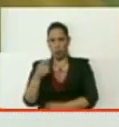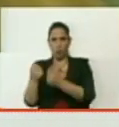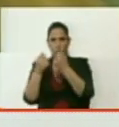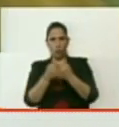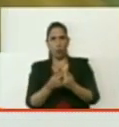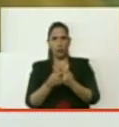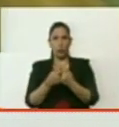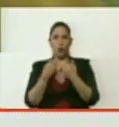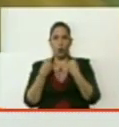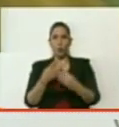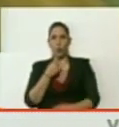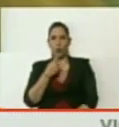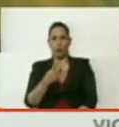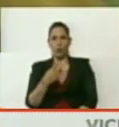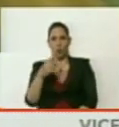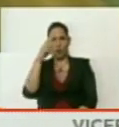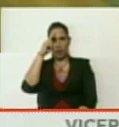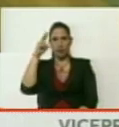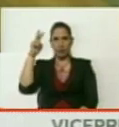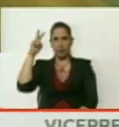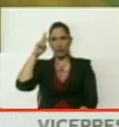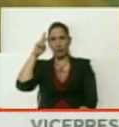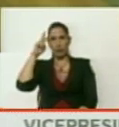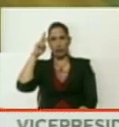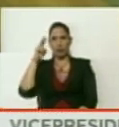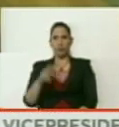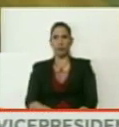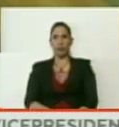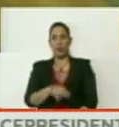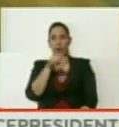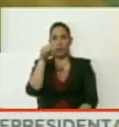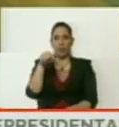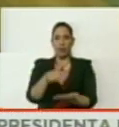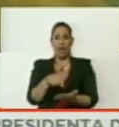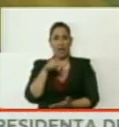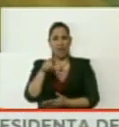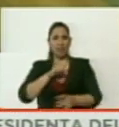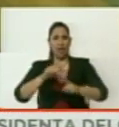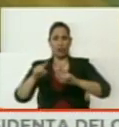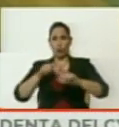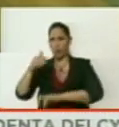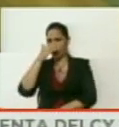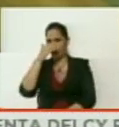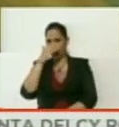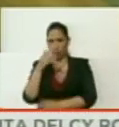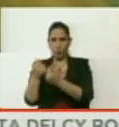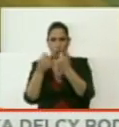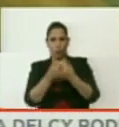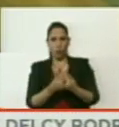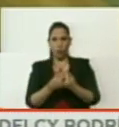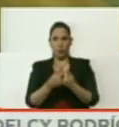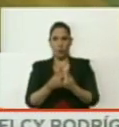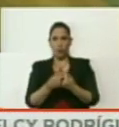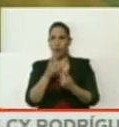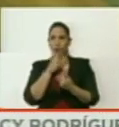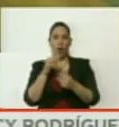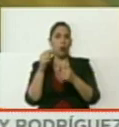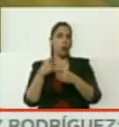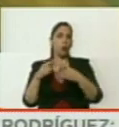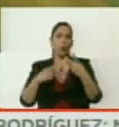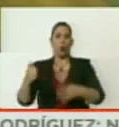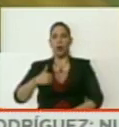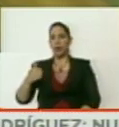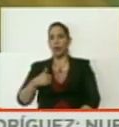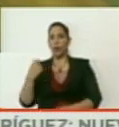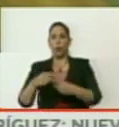lo tildó el canciller Javad Zarif de Irán. Estas son acciones de terrorismo económico, sino cualquier otra opción.